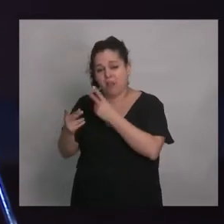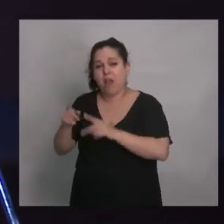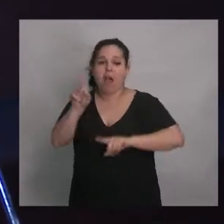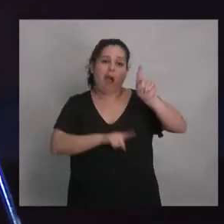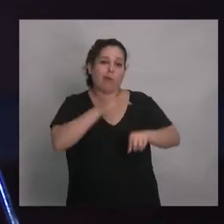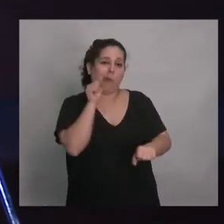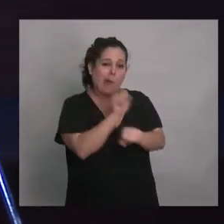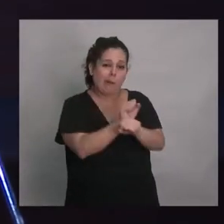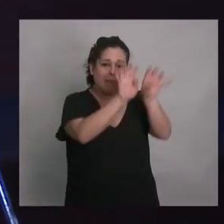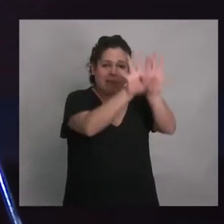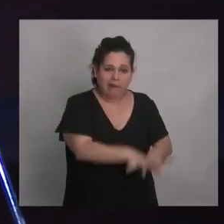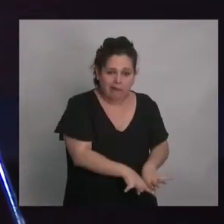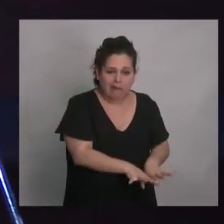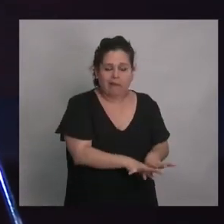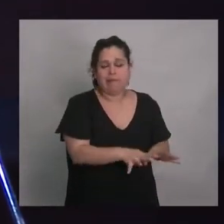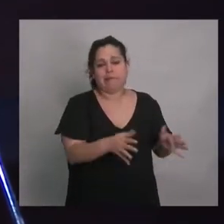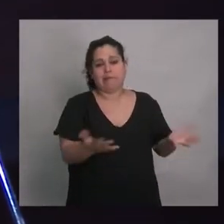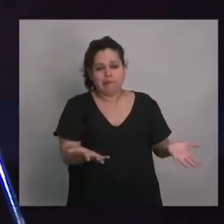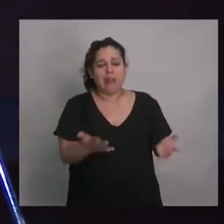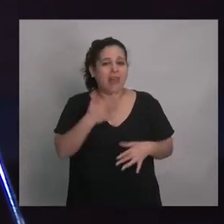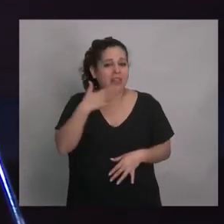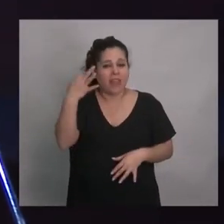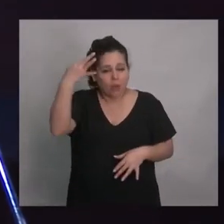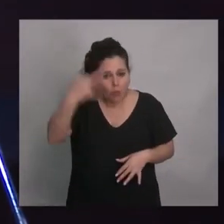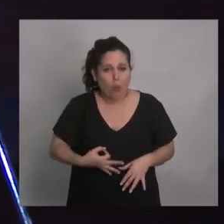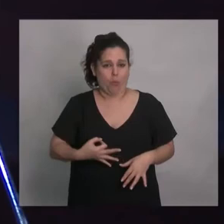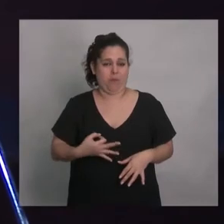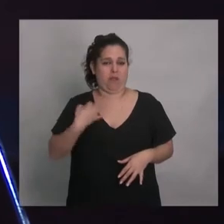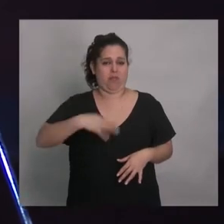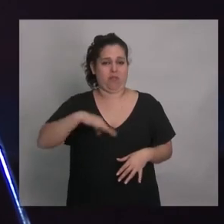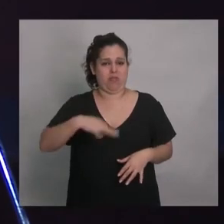o proscriptos que se cumplan